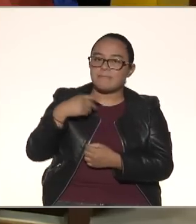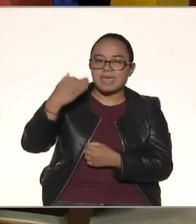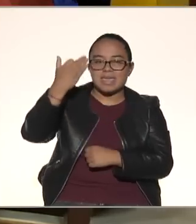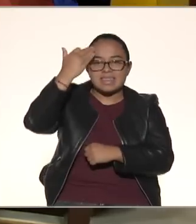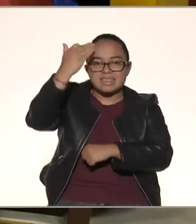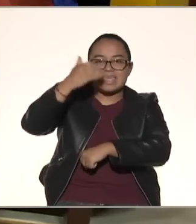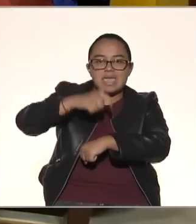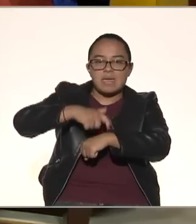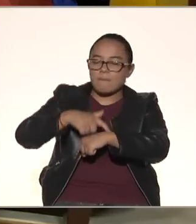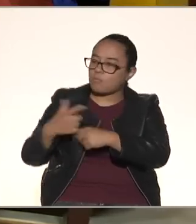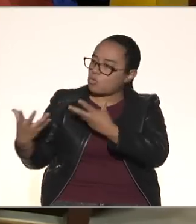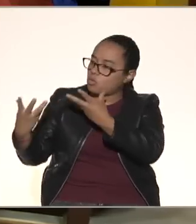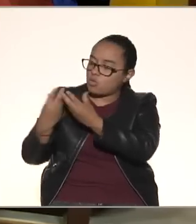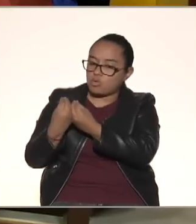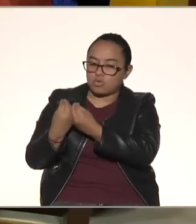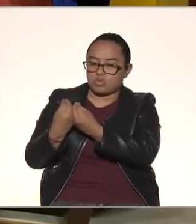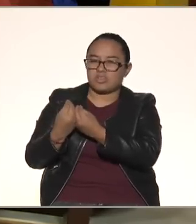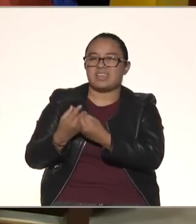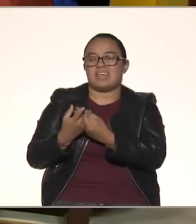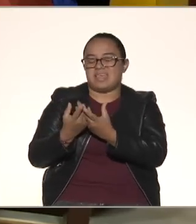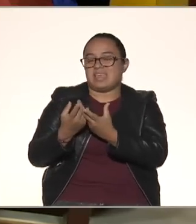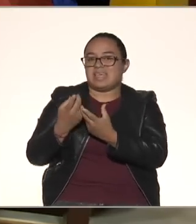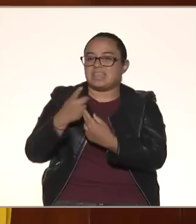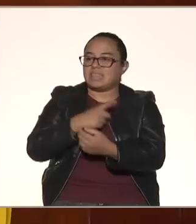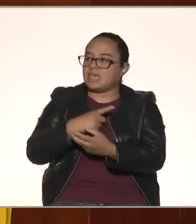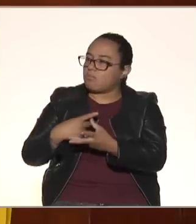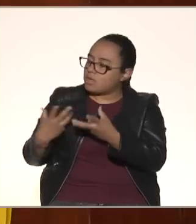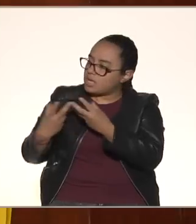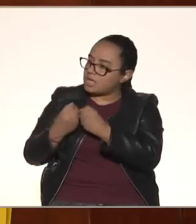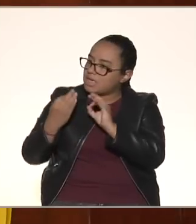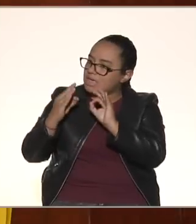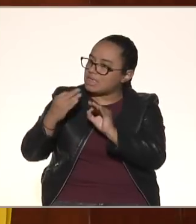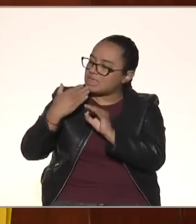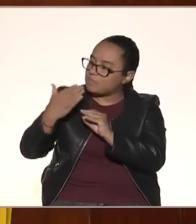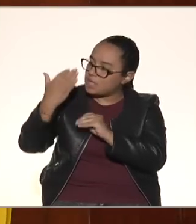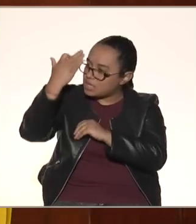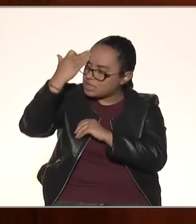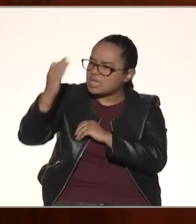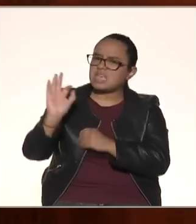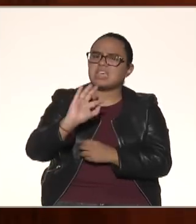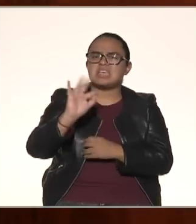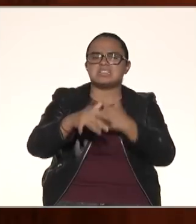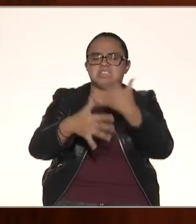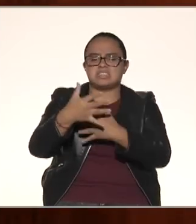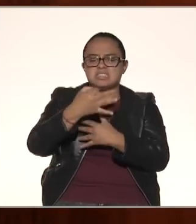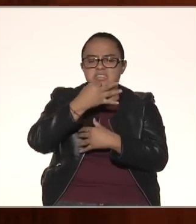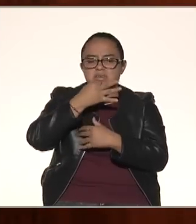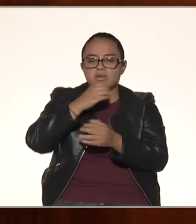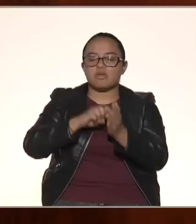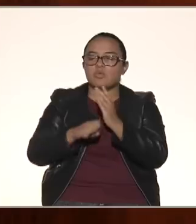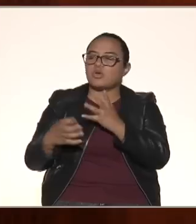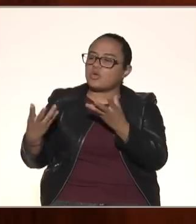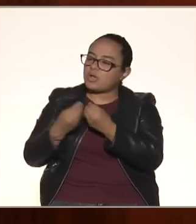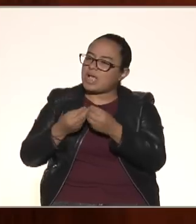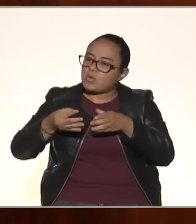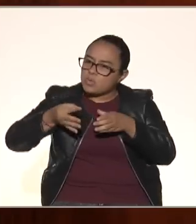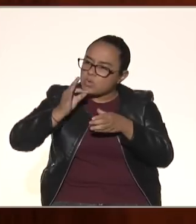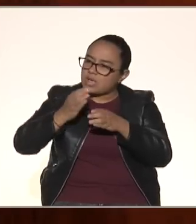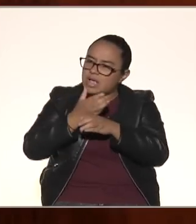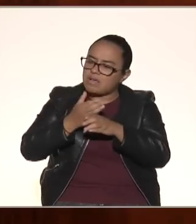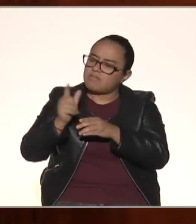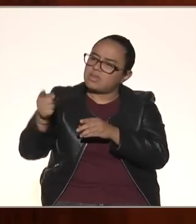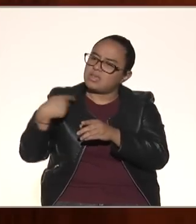esta parte trilladísima, pero muy cierta de dar tiempo de calidad. Pueden ser 15 minutos cuando nos tomamos ese café, darnos un